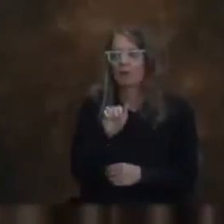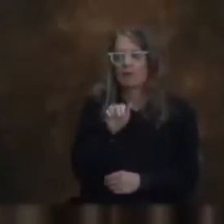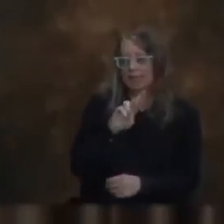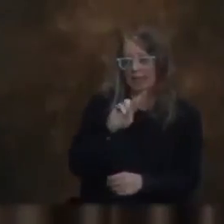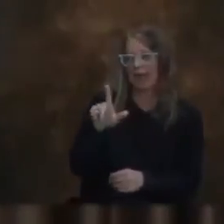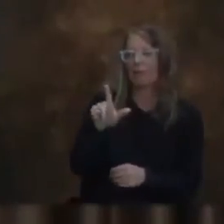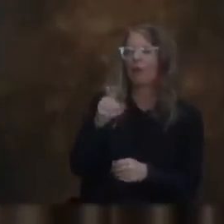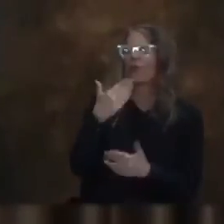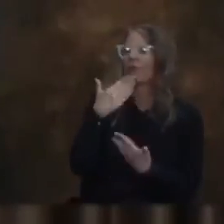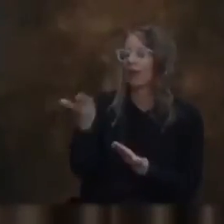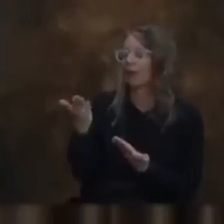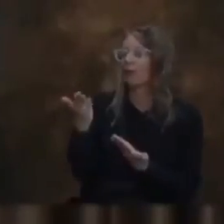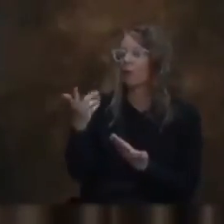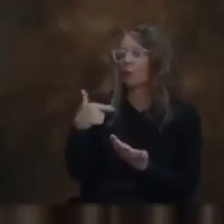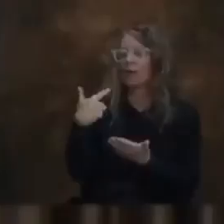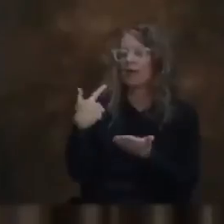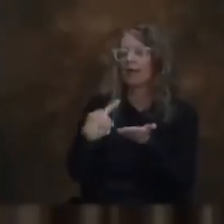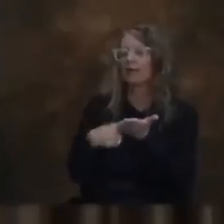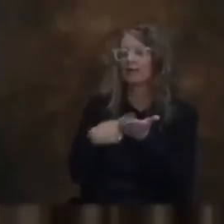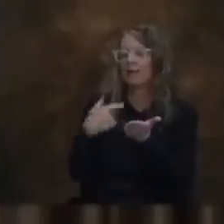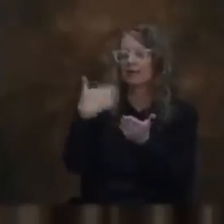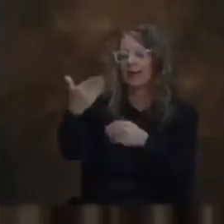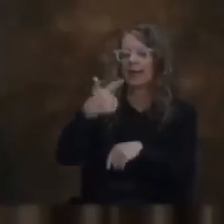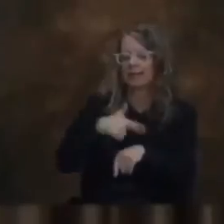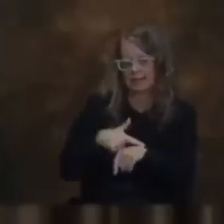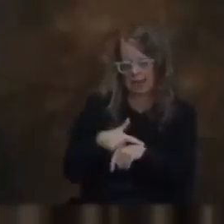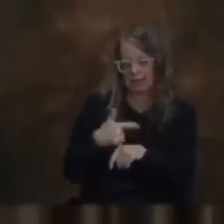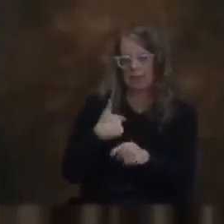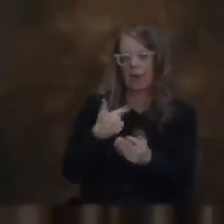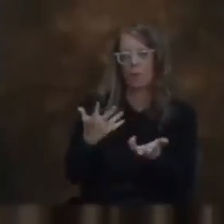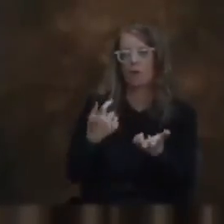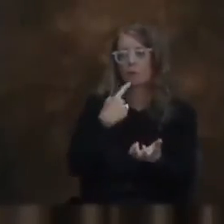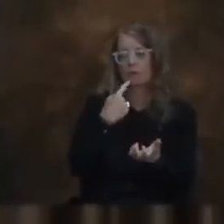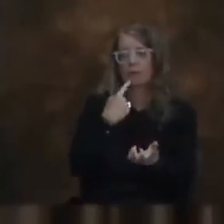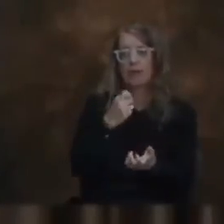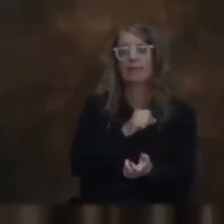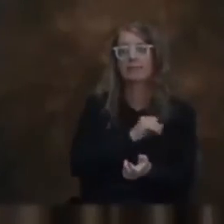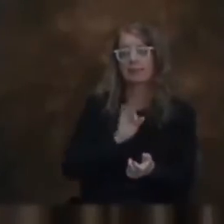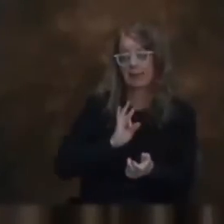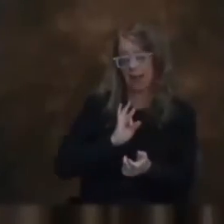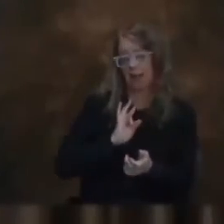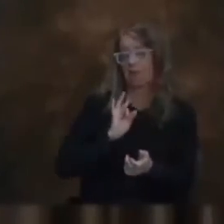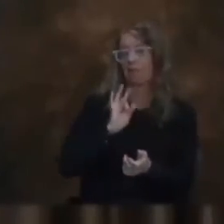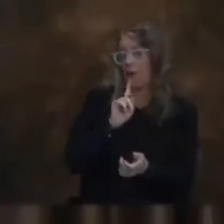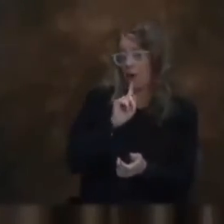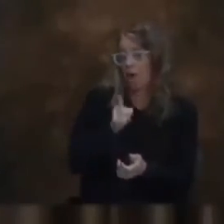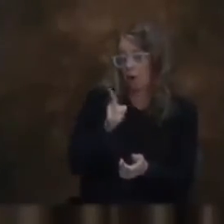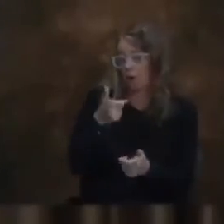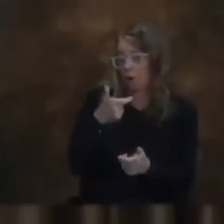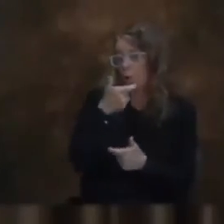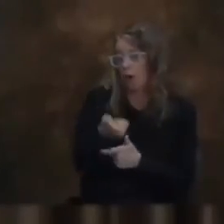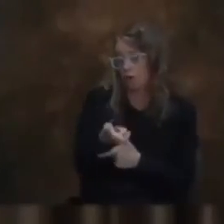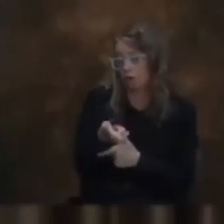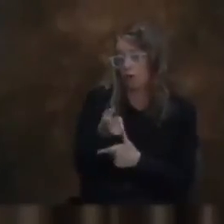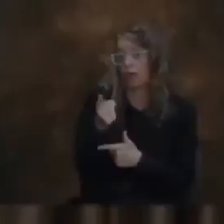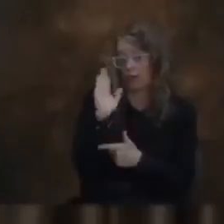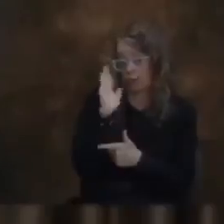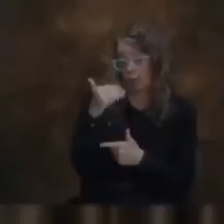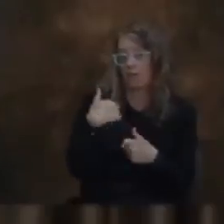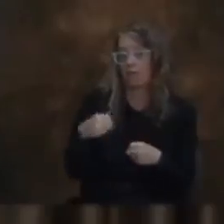que podemos revisar y si quiero decir que hay personal que es miembro del personal que están viendo esto